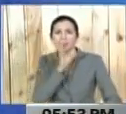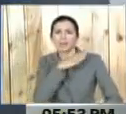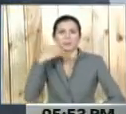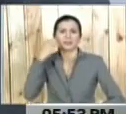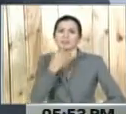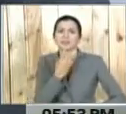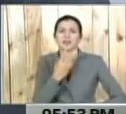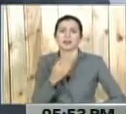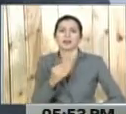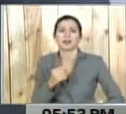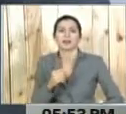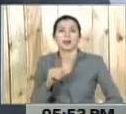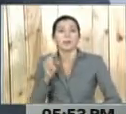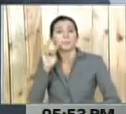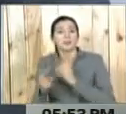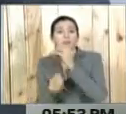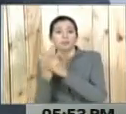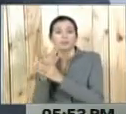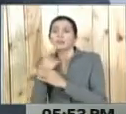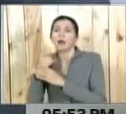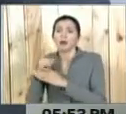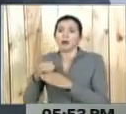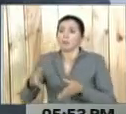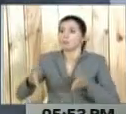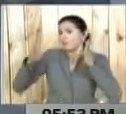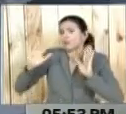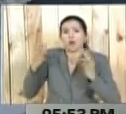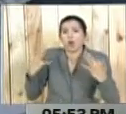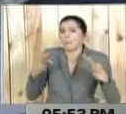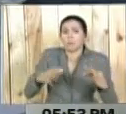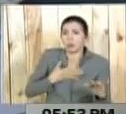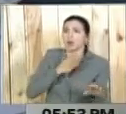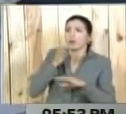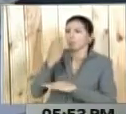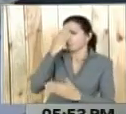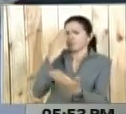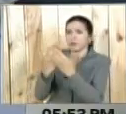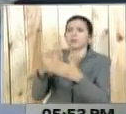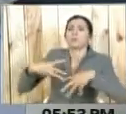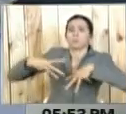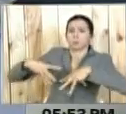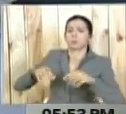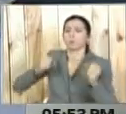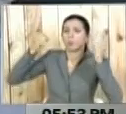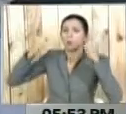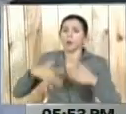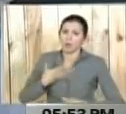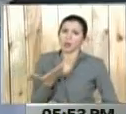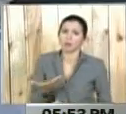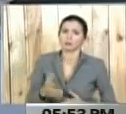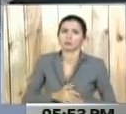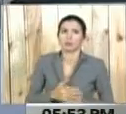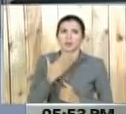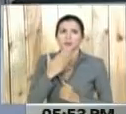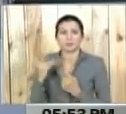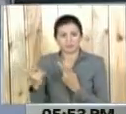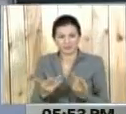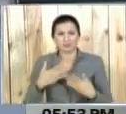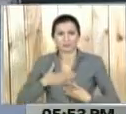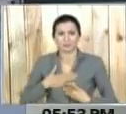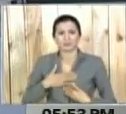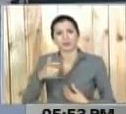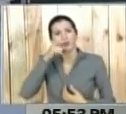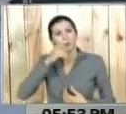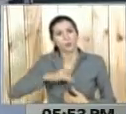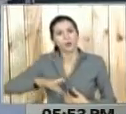era sino un edificio y que cualquiera podía ir y protestar frente a Miraflores. ¿Qué opinión le merece eso? Sí, bueno, en principio, gracias por la invitación, Jordán. Saludos a todos nuestros pueblos que